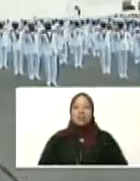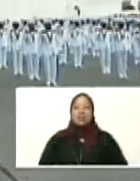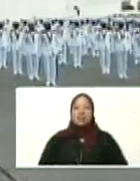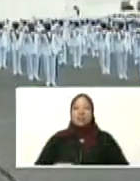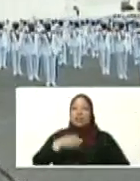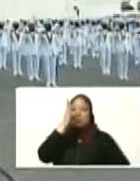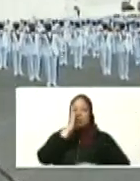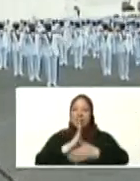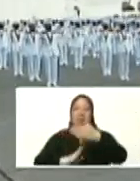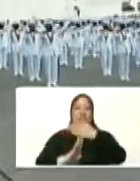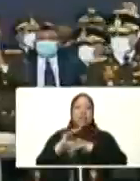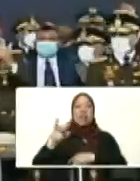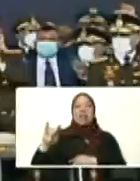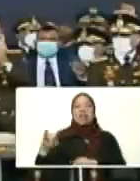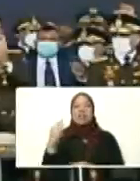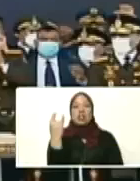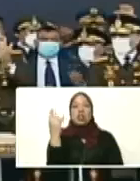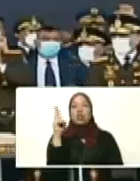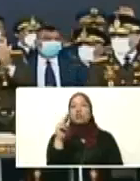¡Leales siempre!